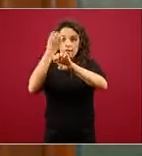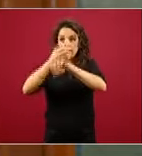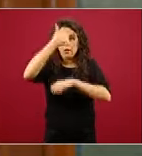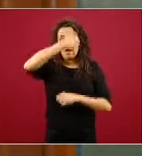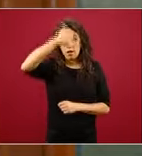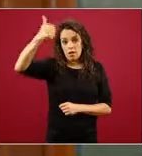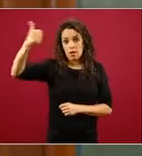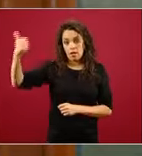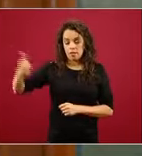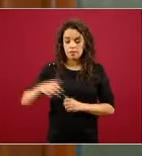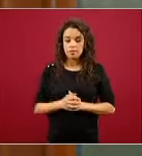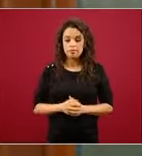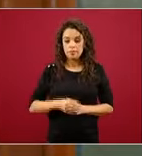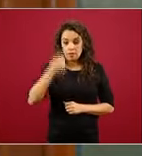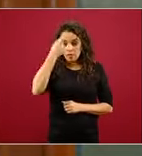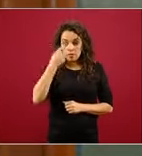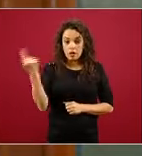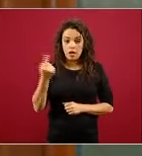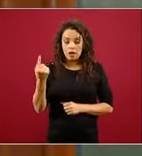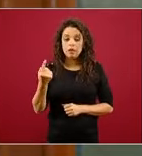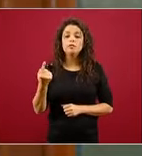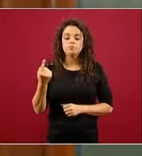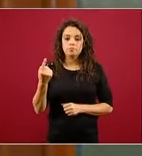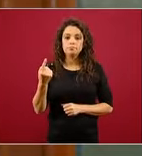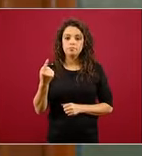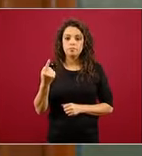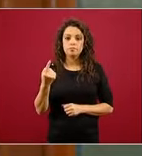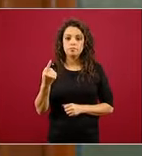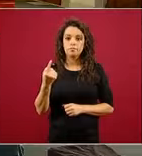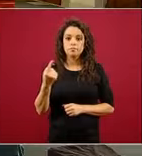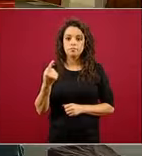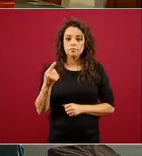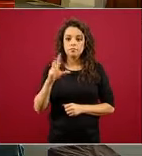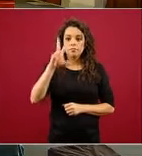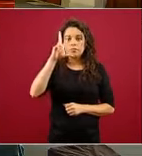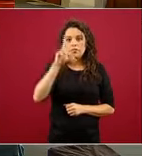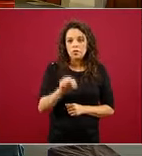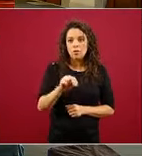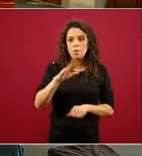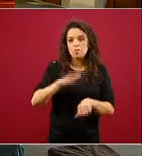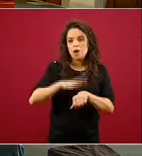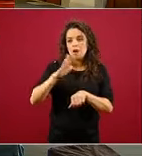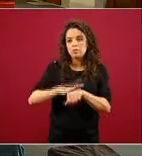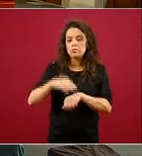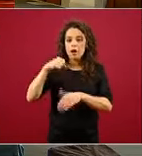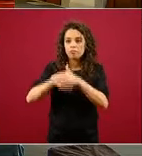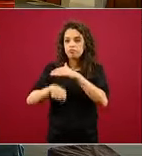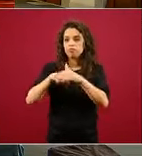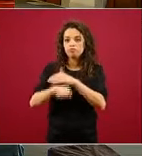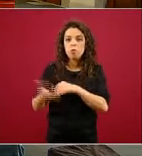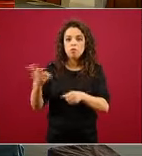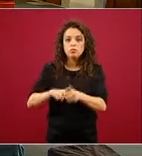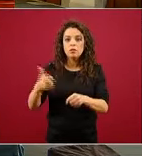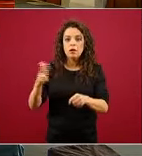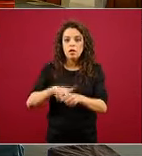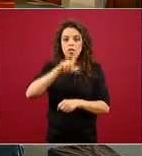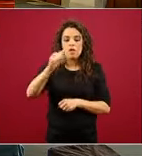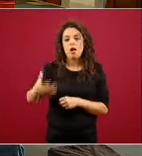la sociedad, ¿no?, para evitar el escenario, un escenario crítico? Y para la doctora Ana,